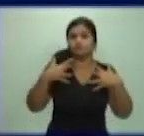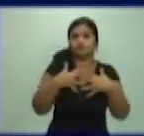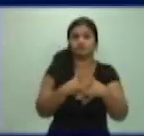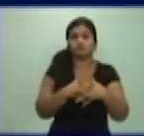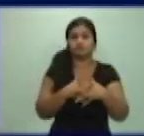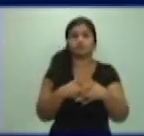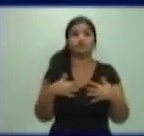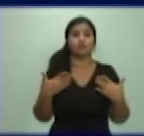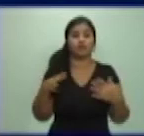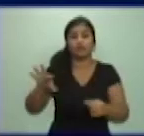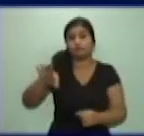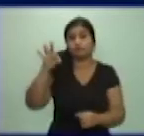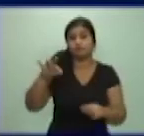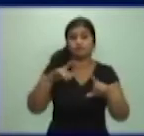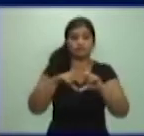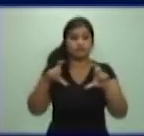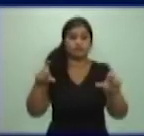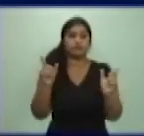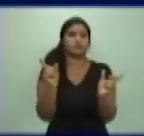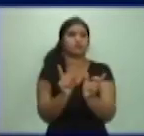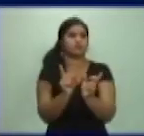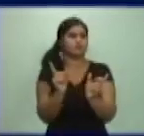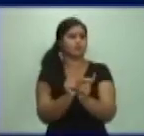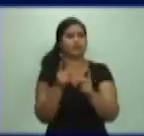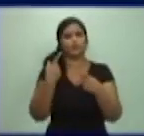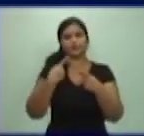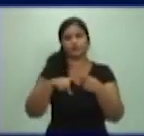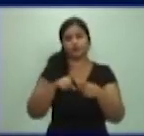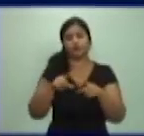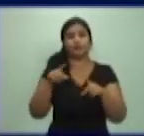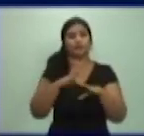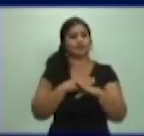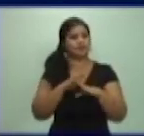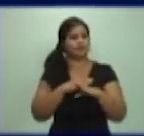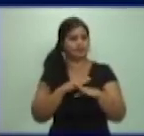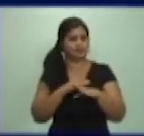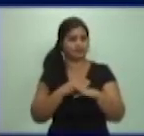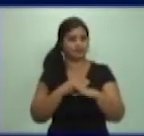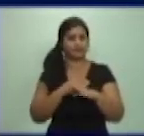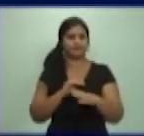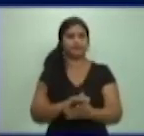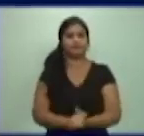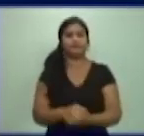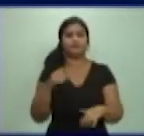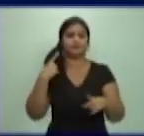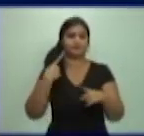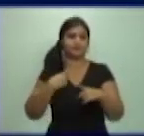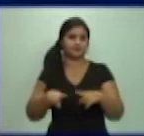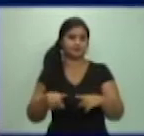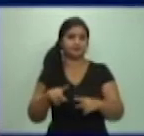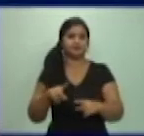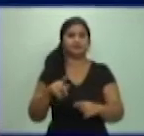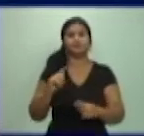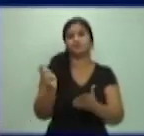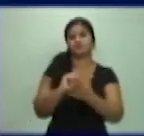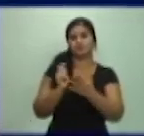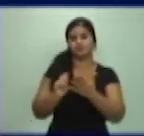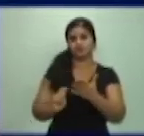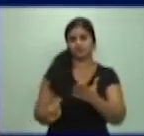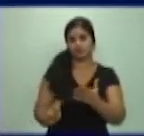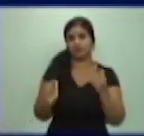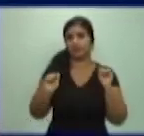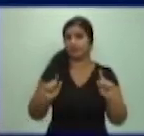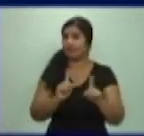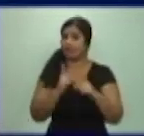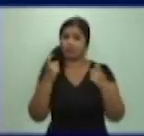con extraer del texto sinónimos, antónimos. Y el segundo ejercicio de este bloque es escribir. Ya usted no tiene que buscar en el